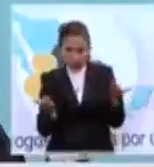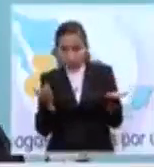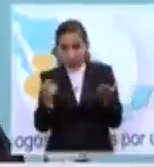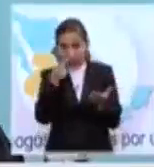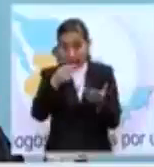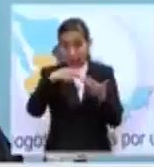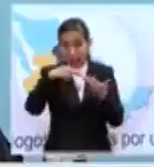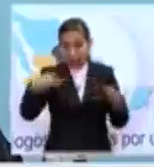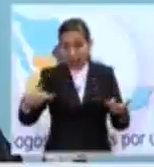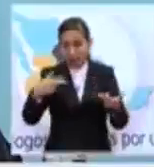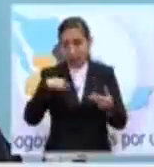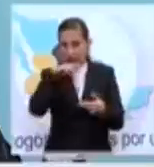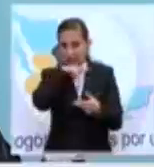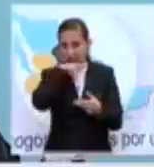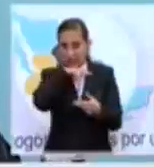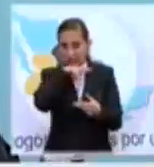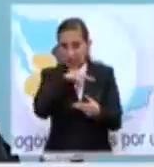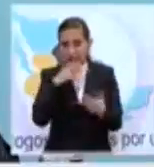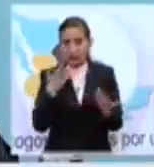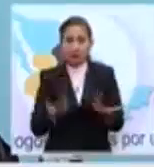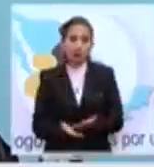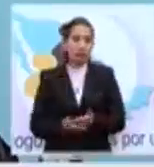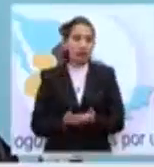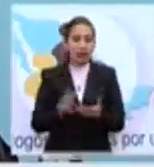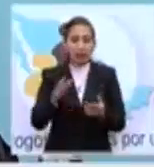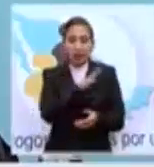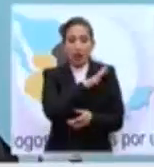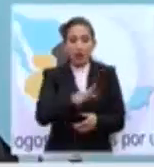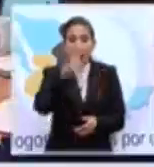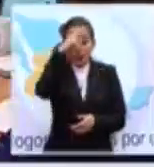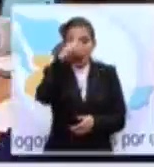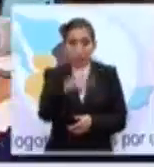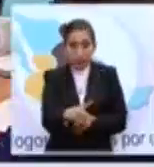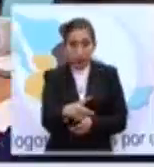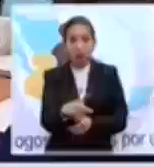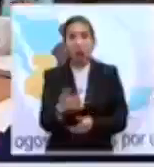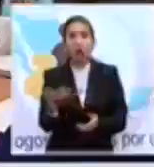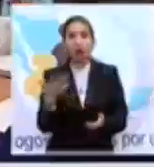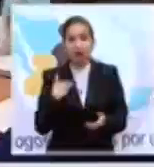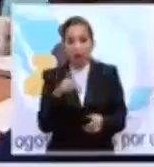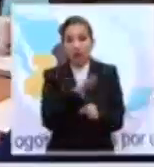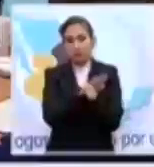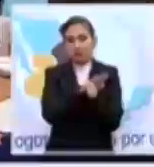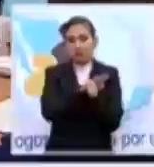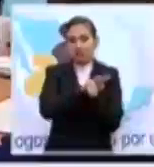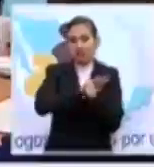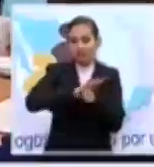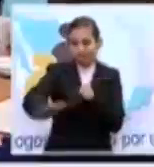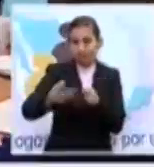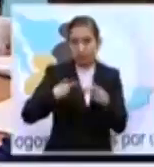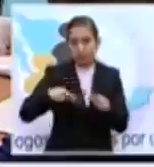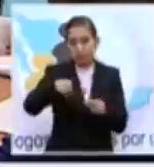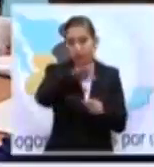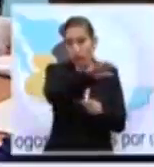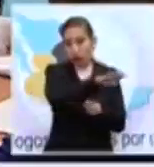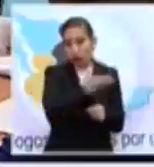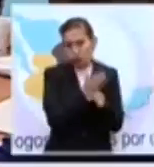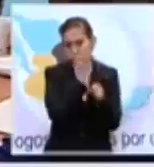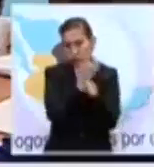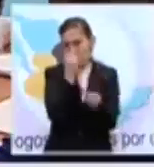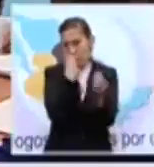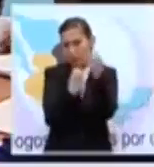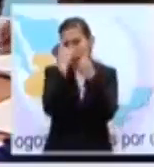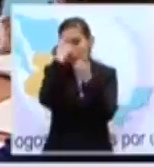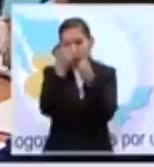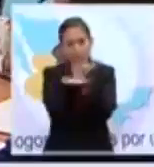esta relación muy rápida. Digamos que en general en México se está cubierta la población, se producen suficientes alimentos para